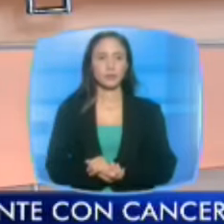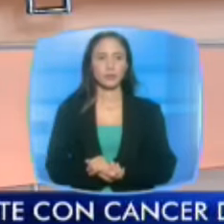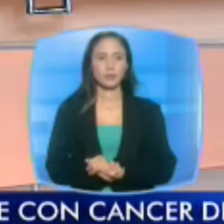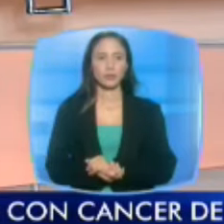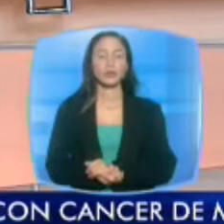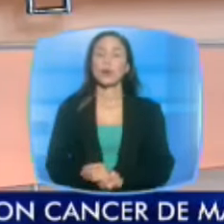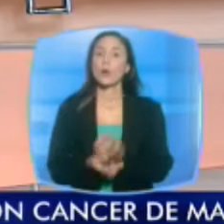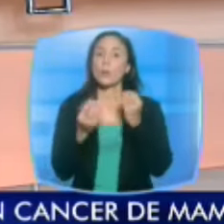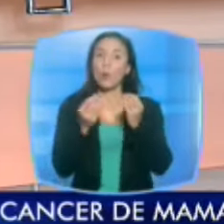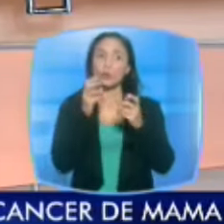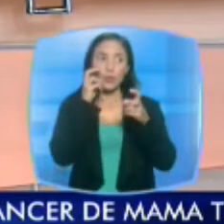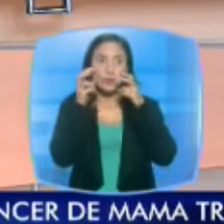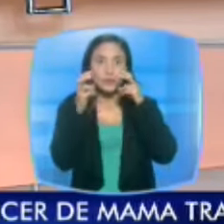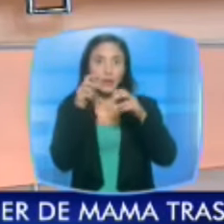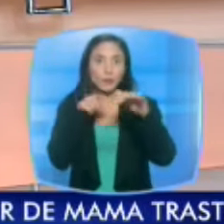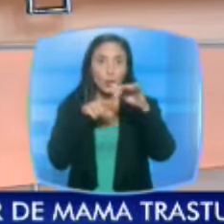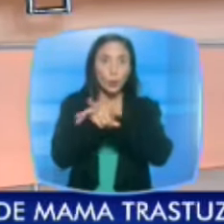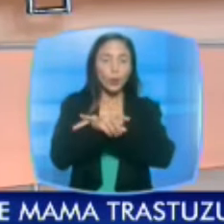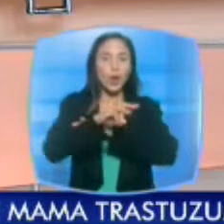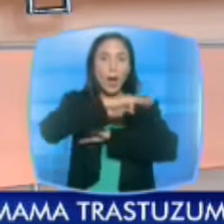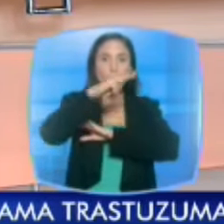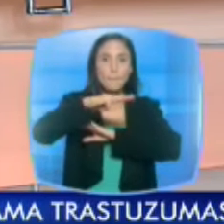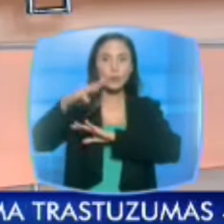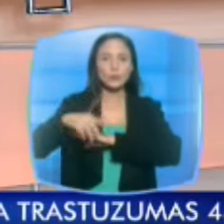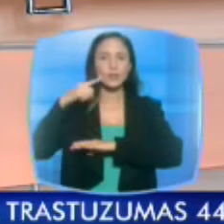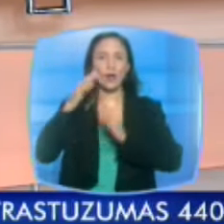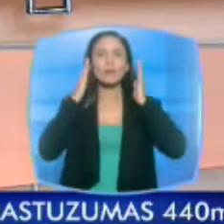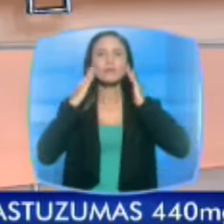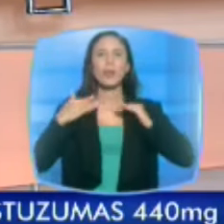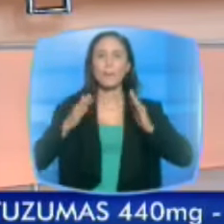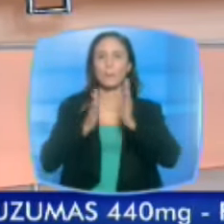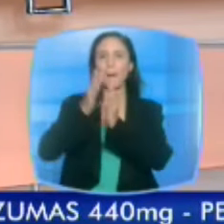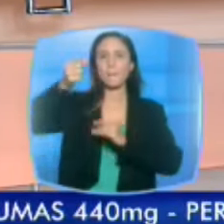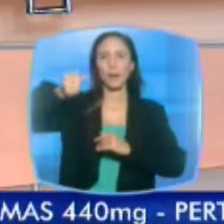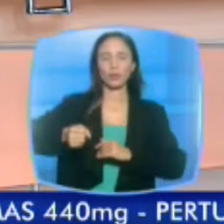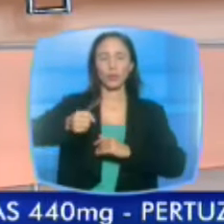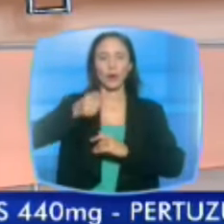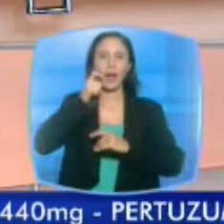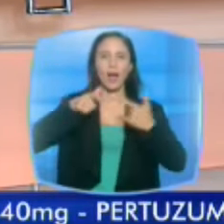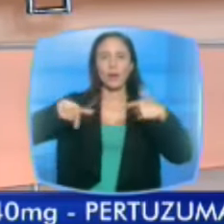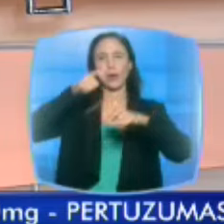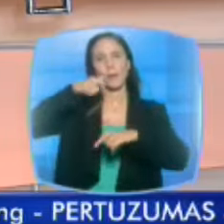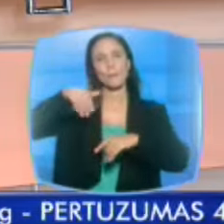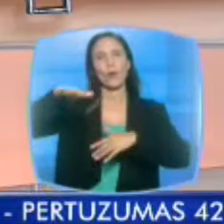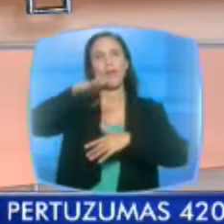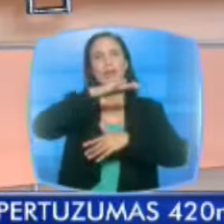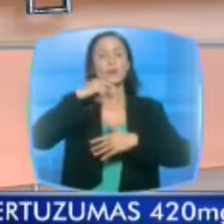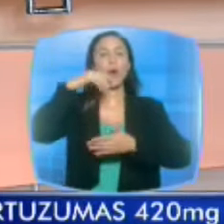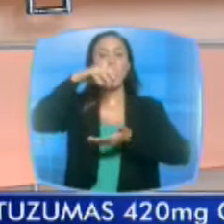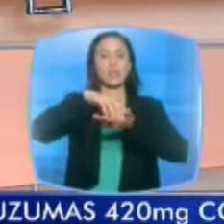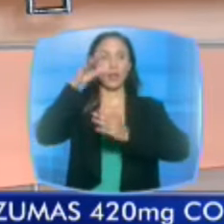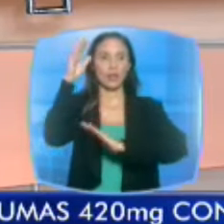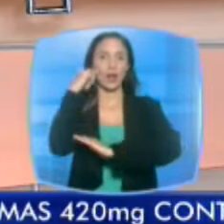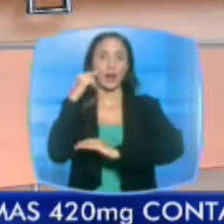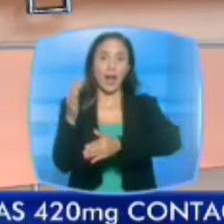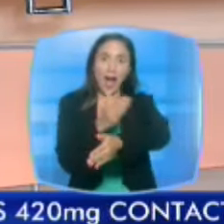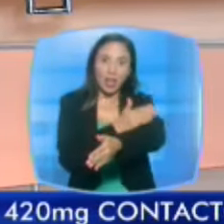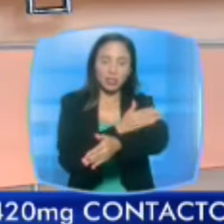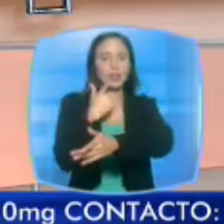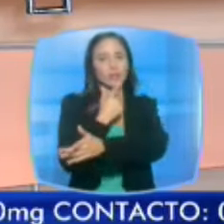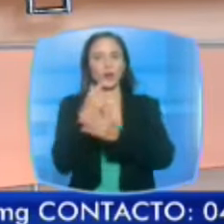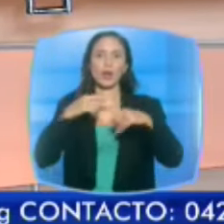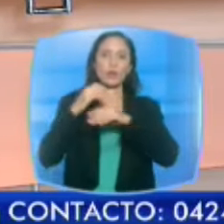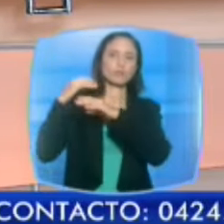Decenas de visitantes han acudido al Museo de la Divina Pastora, situado en el pueblo de Santa Rosa, en el estado Lara, previo a la salida de la